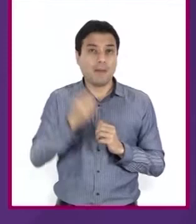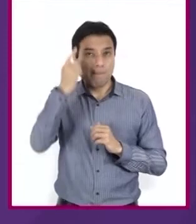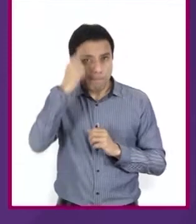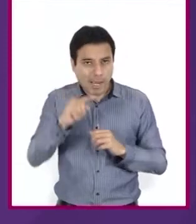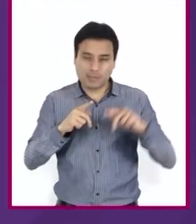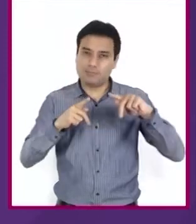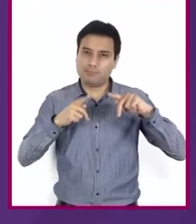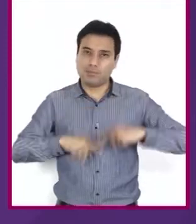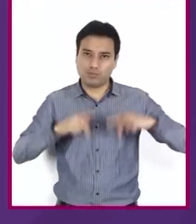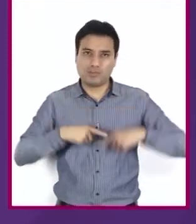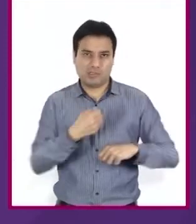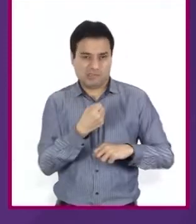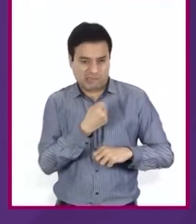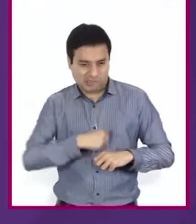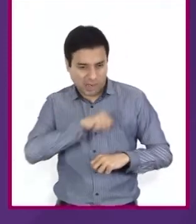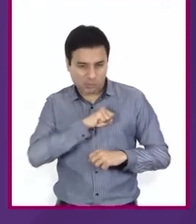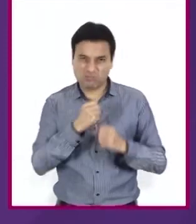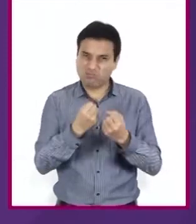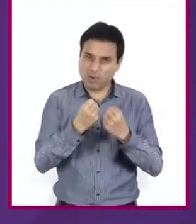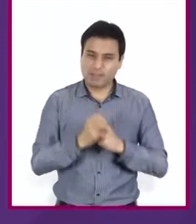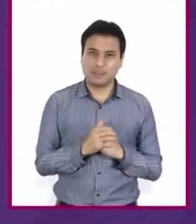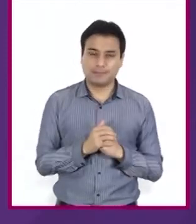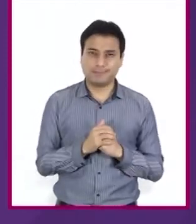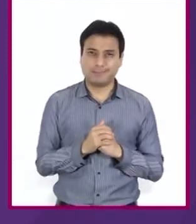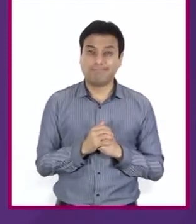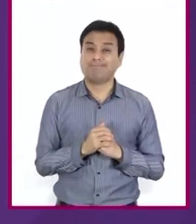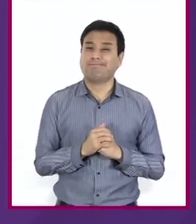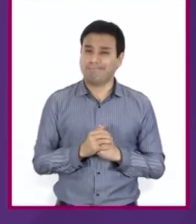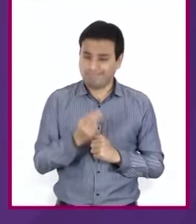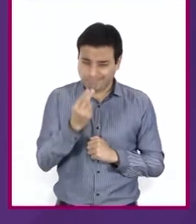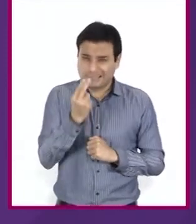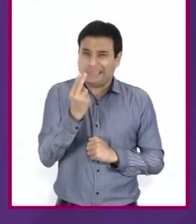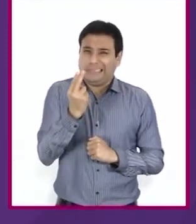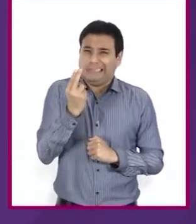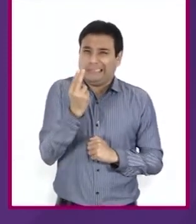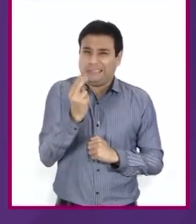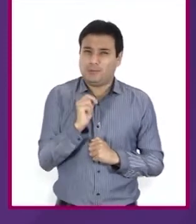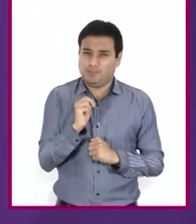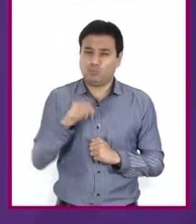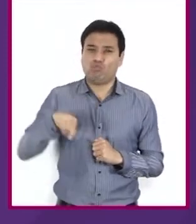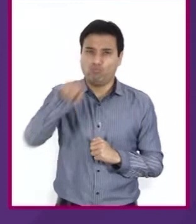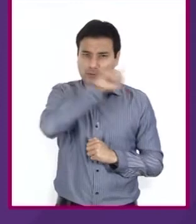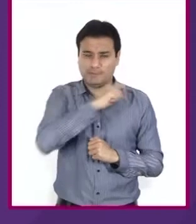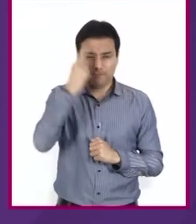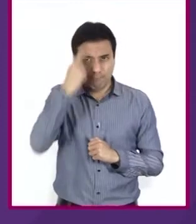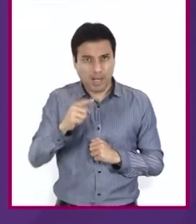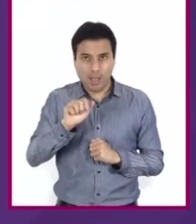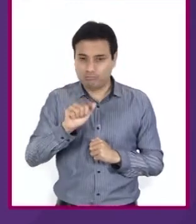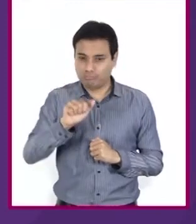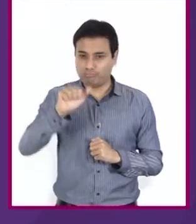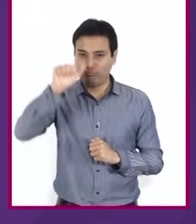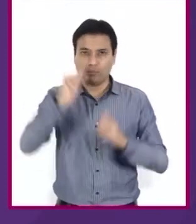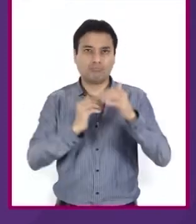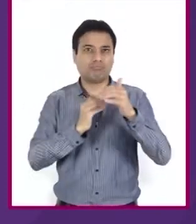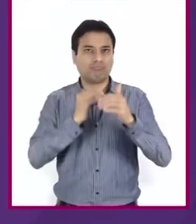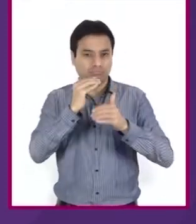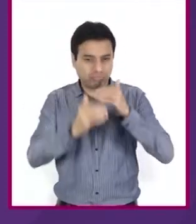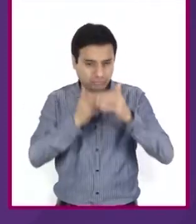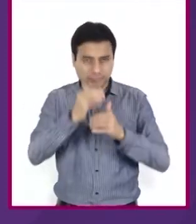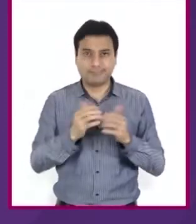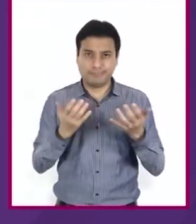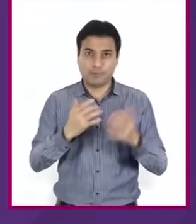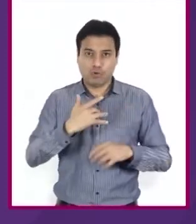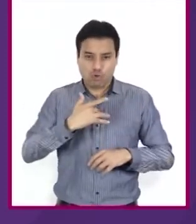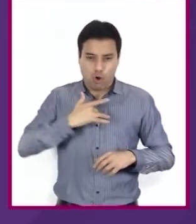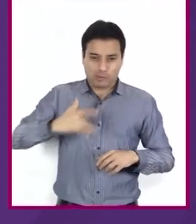salud y la vitalidad, y es de primordial importancia en el crecimiento y desarrollo de todos los tejidos del